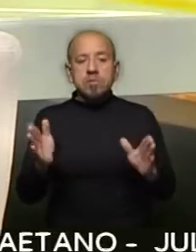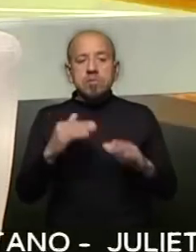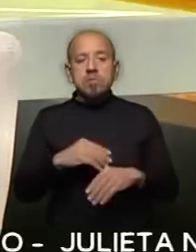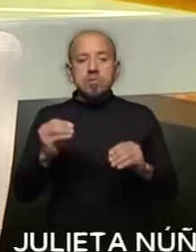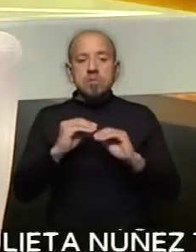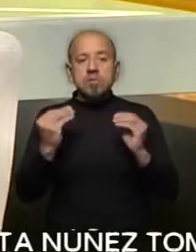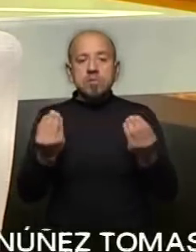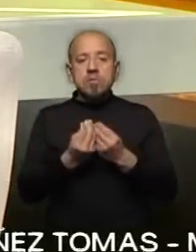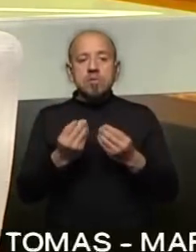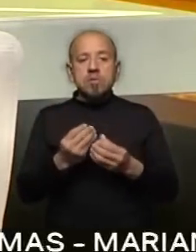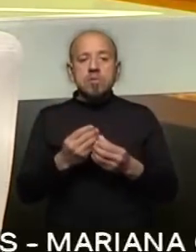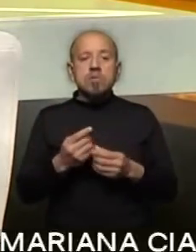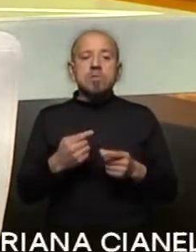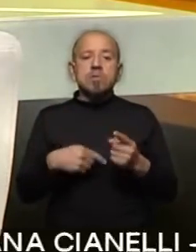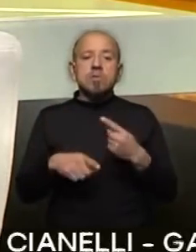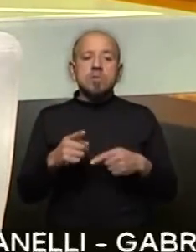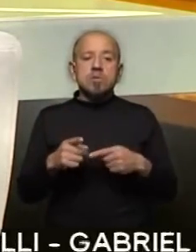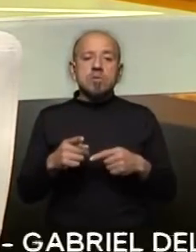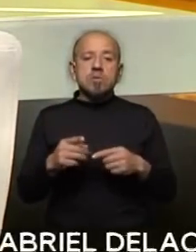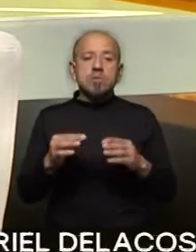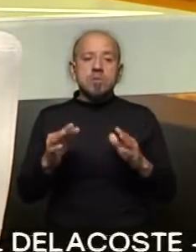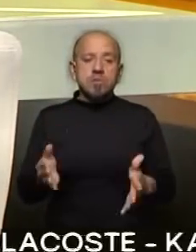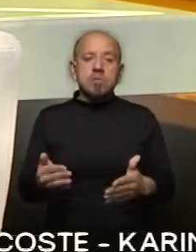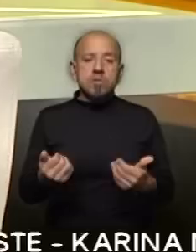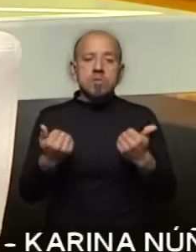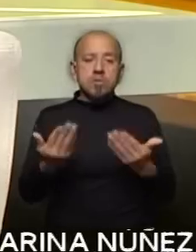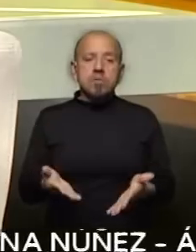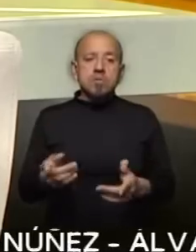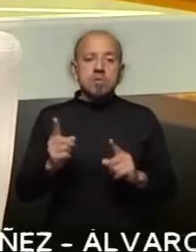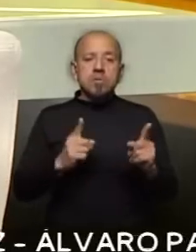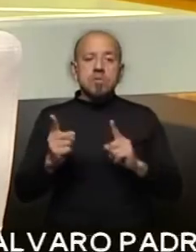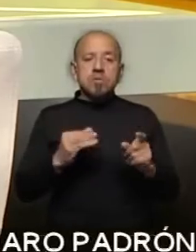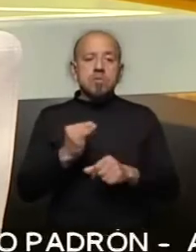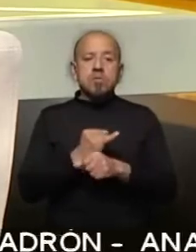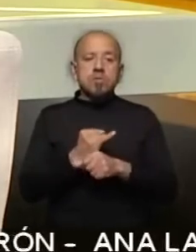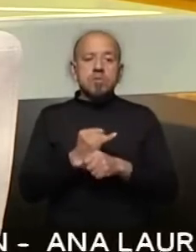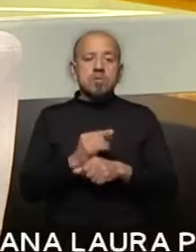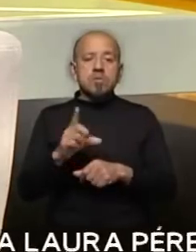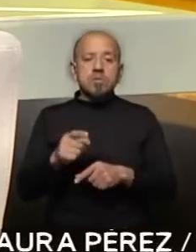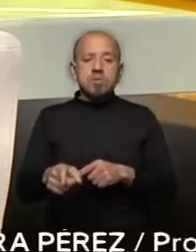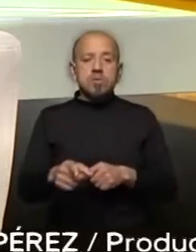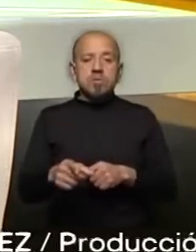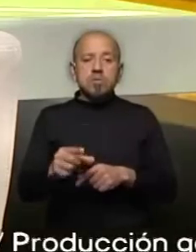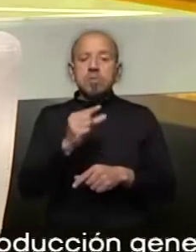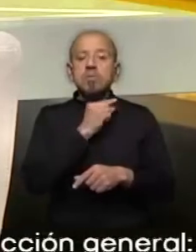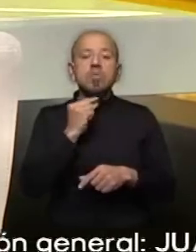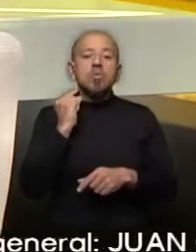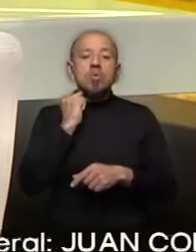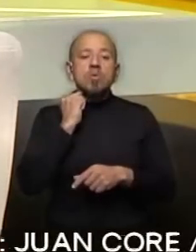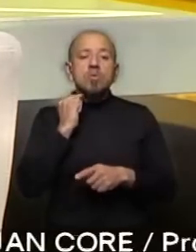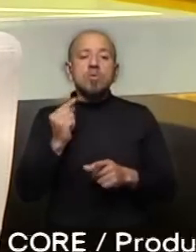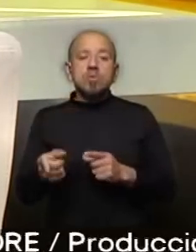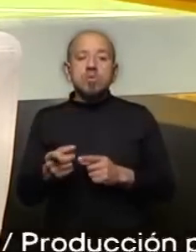totalidad Entonces eso benefició algunas instituciones obviamente círculo católico fue más beneficiado